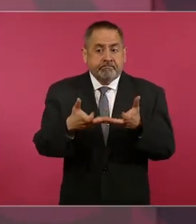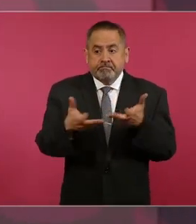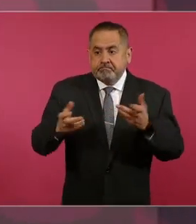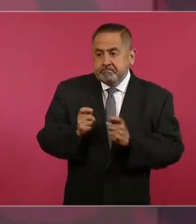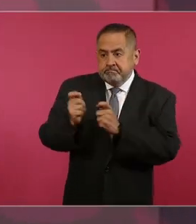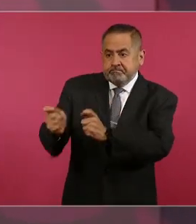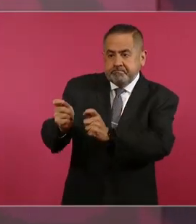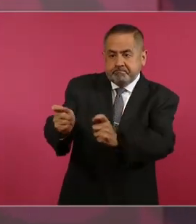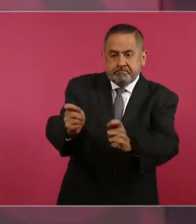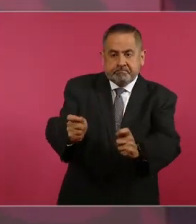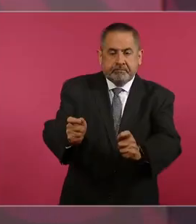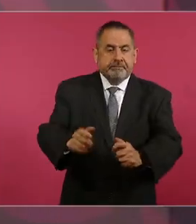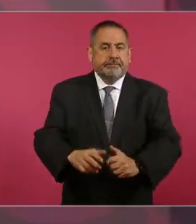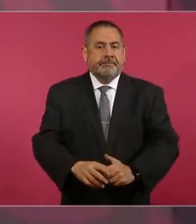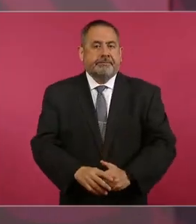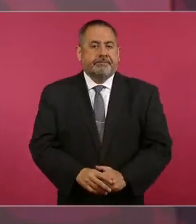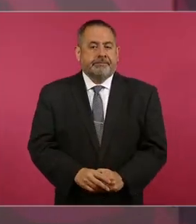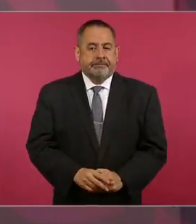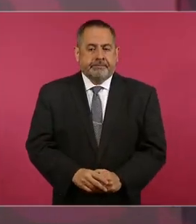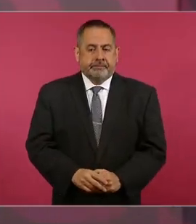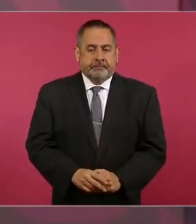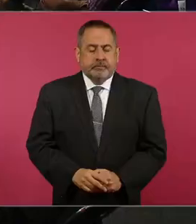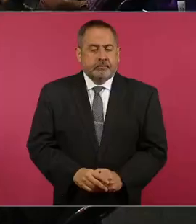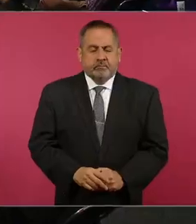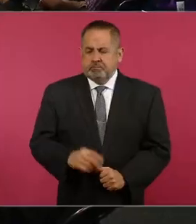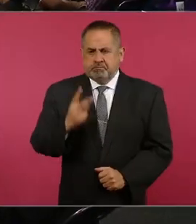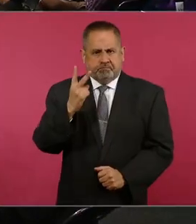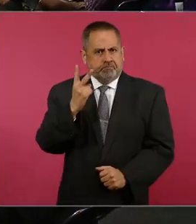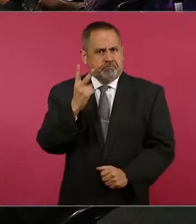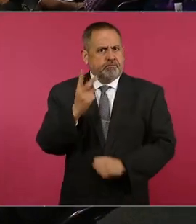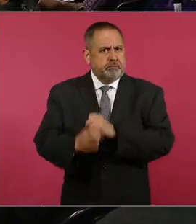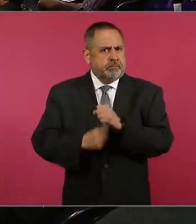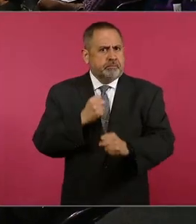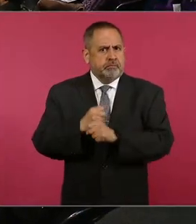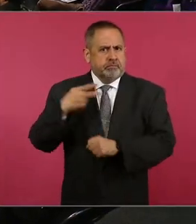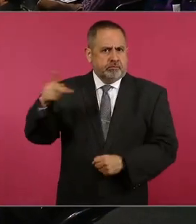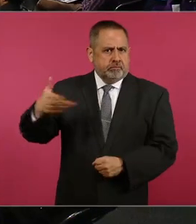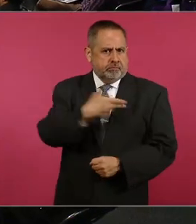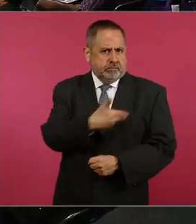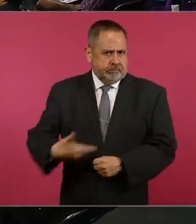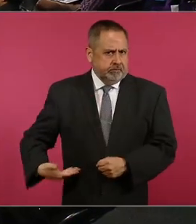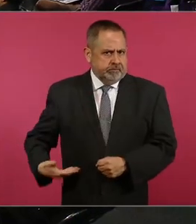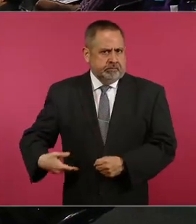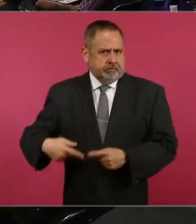Y en los dos primeros años de su sexenio